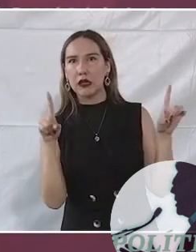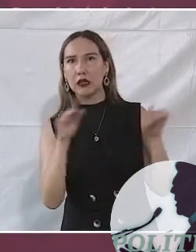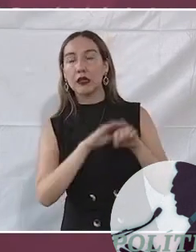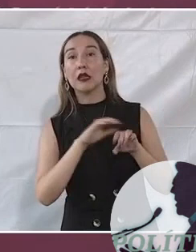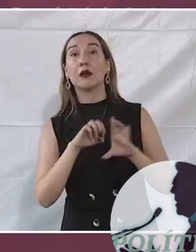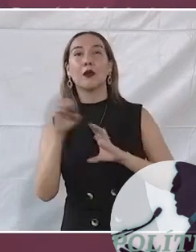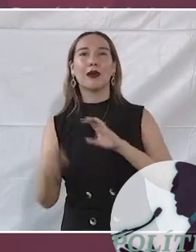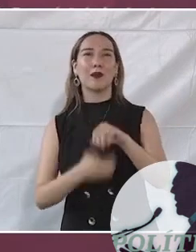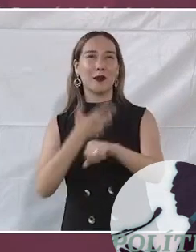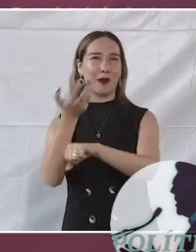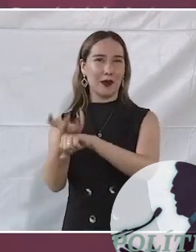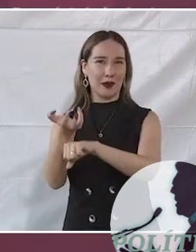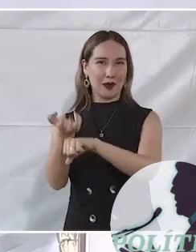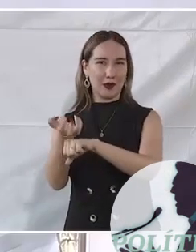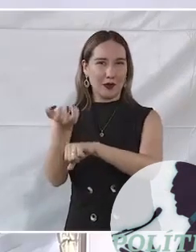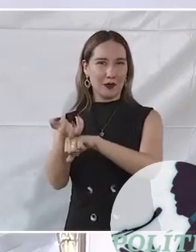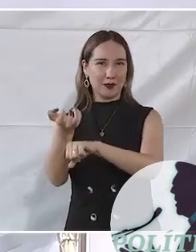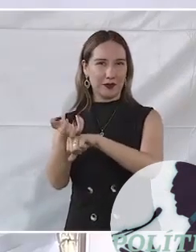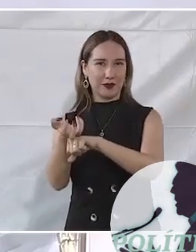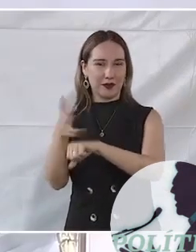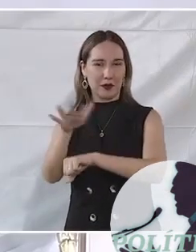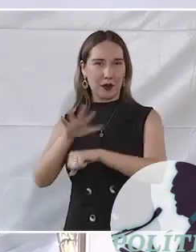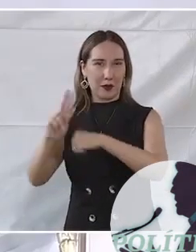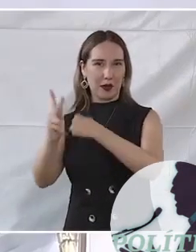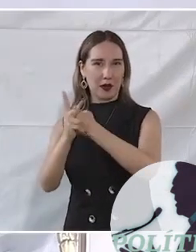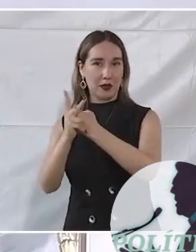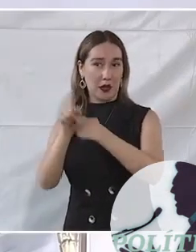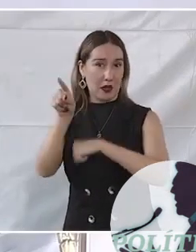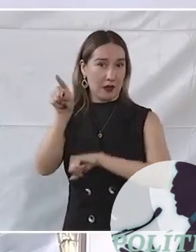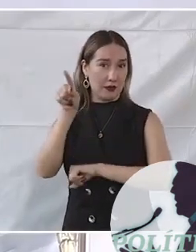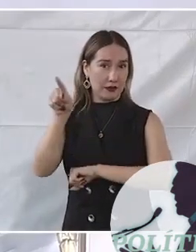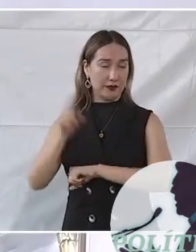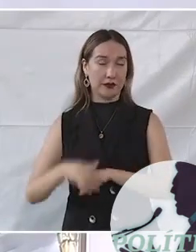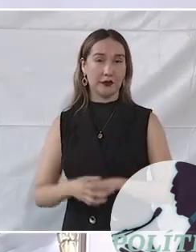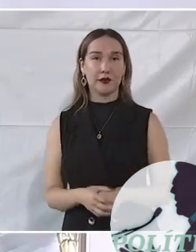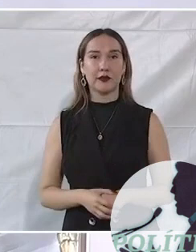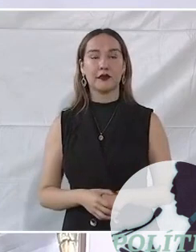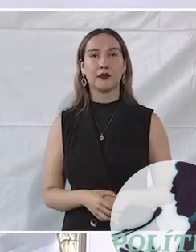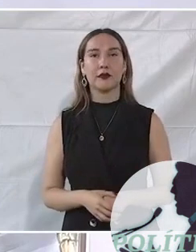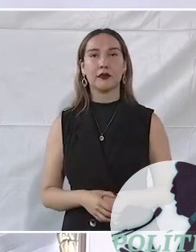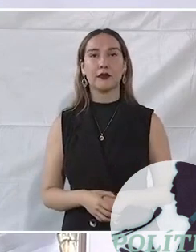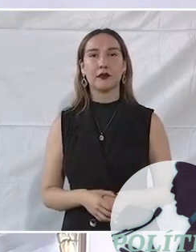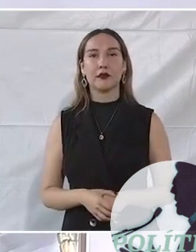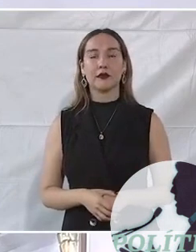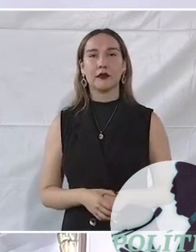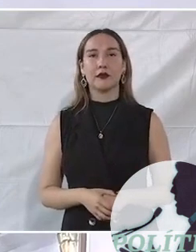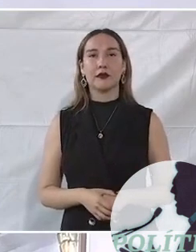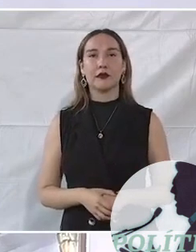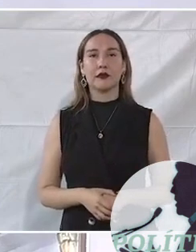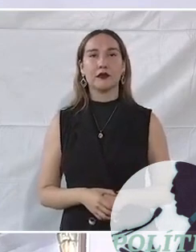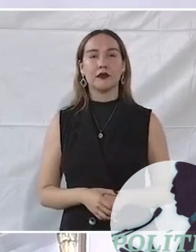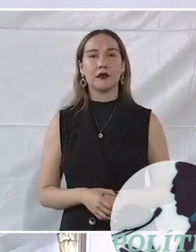ejemplo, y lo digo de manera respetuosa. Allá los hijos